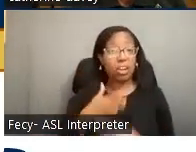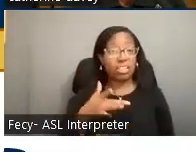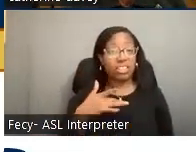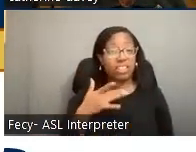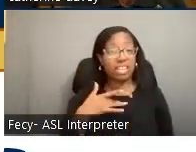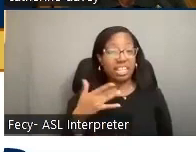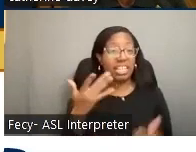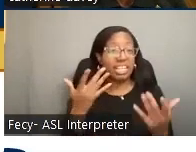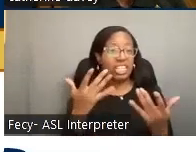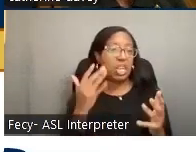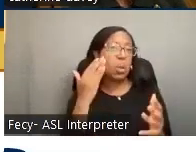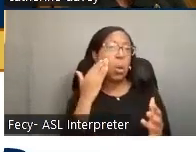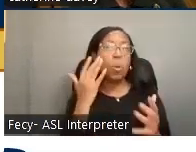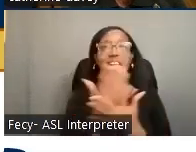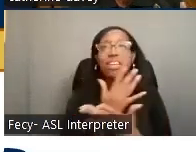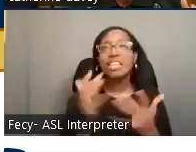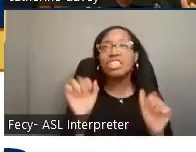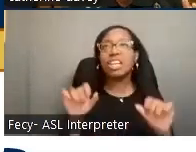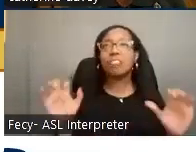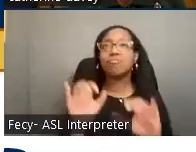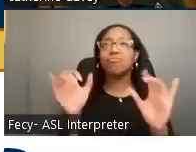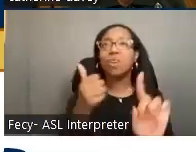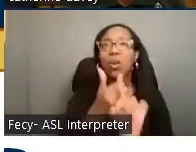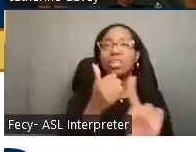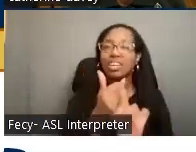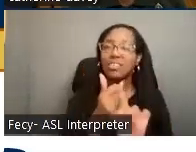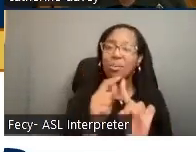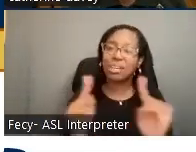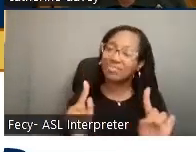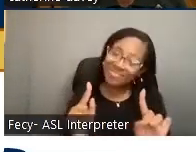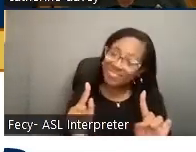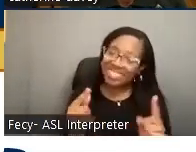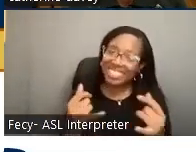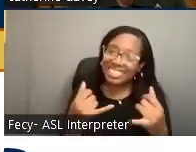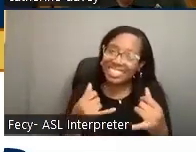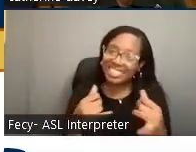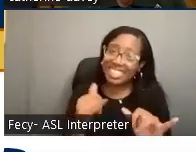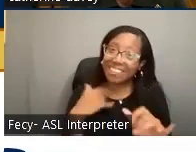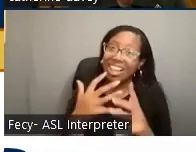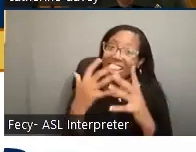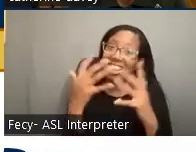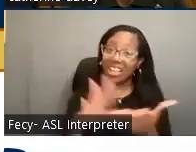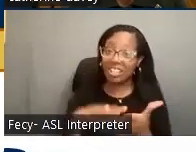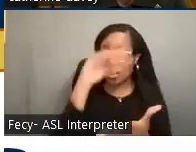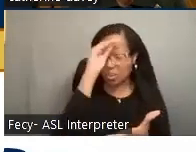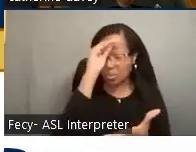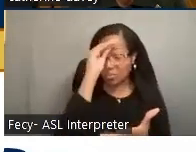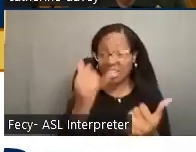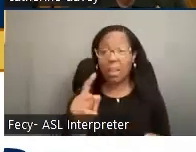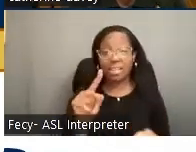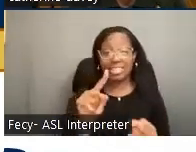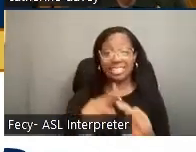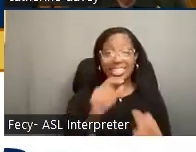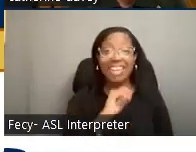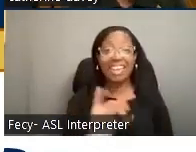totalmente independiente, les prometo, ella todavía tiene mucho para aprender. Entonces, y así es como funciona la ley. Hasta